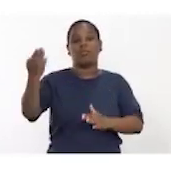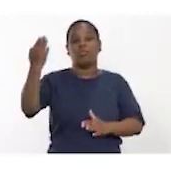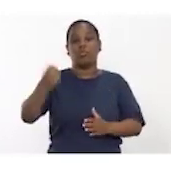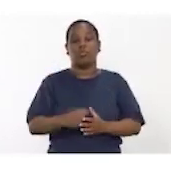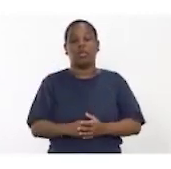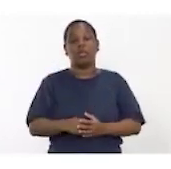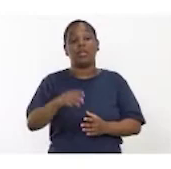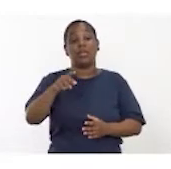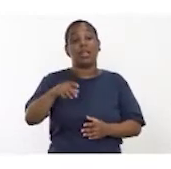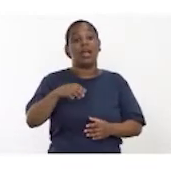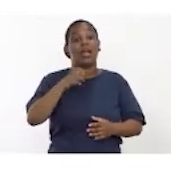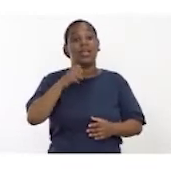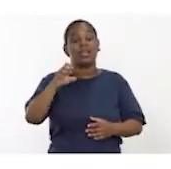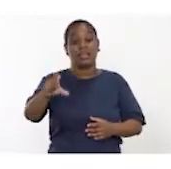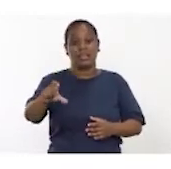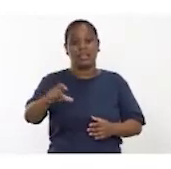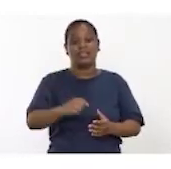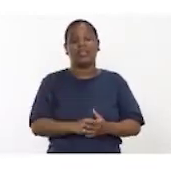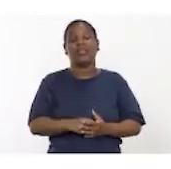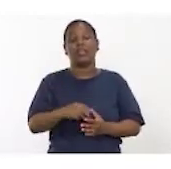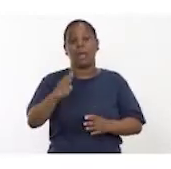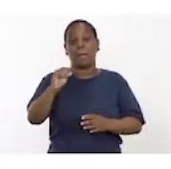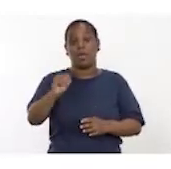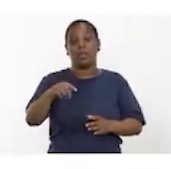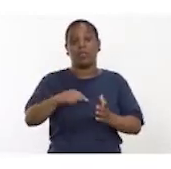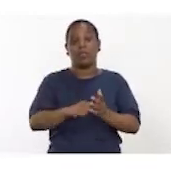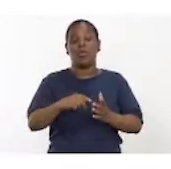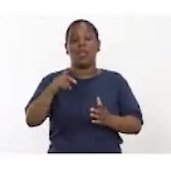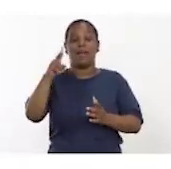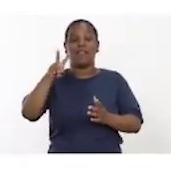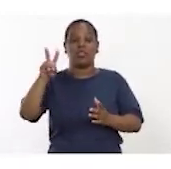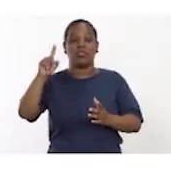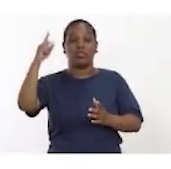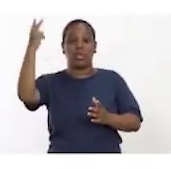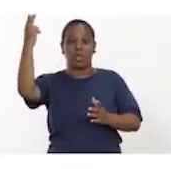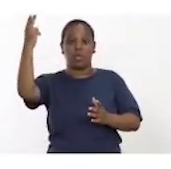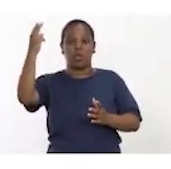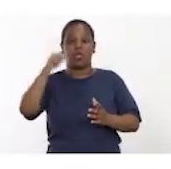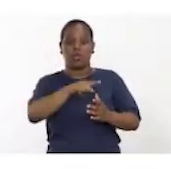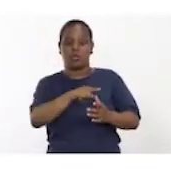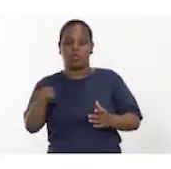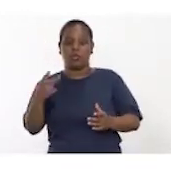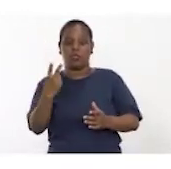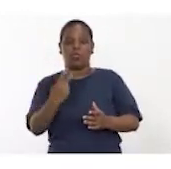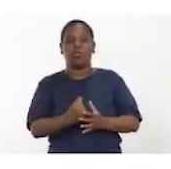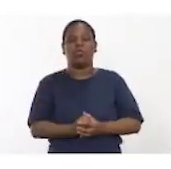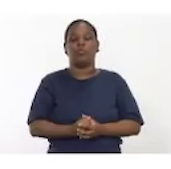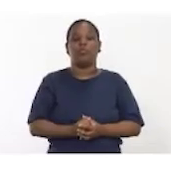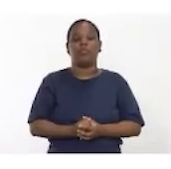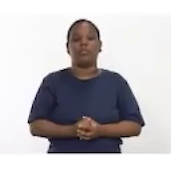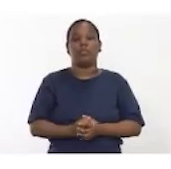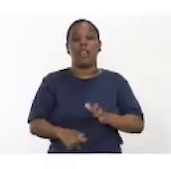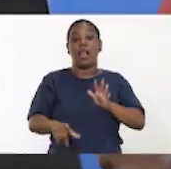altura. Y la energía cinética, masa por la velocidad al cuadrado sobre 2.